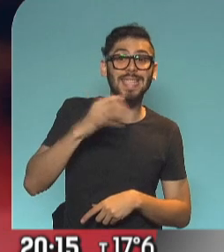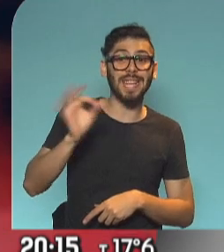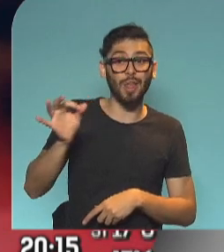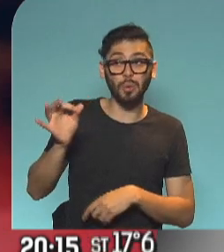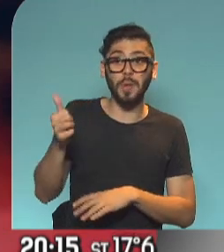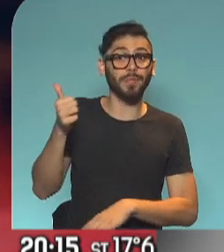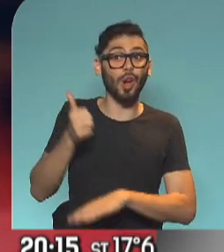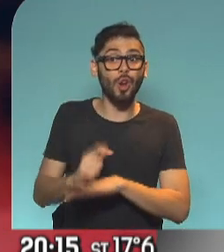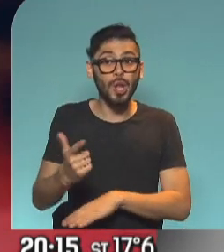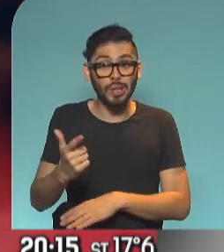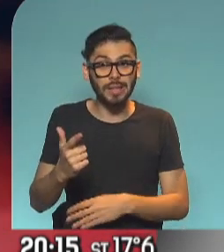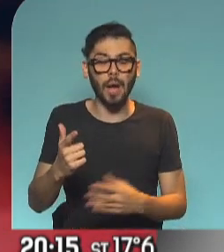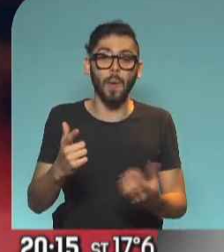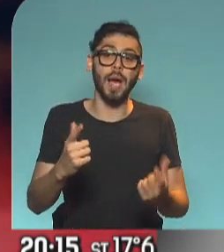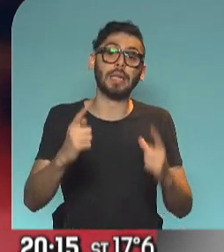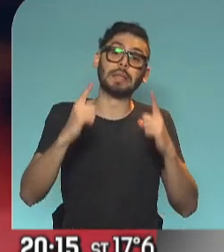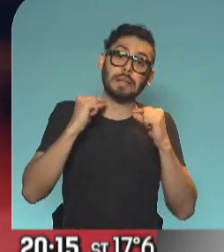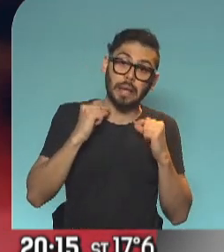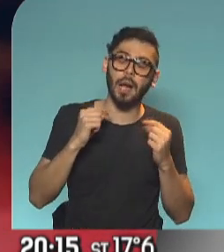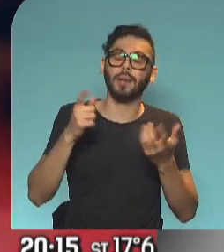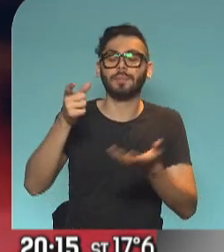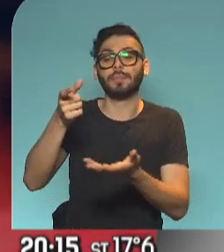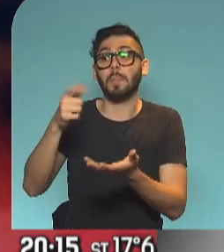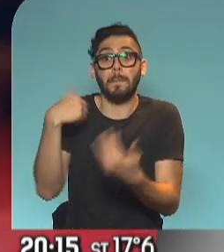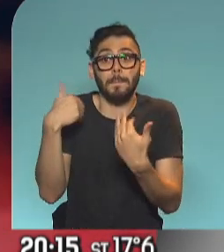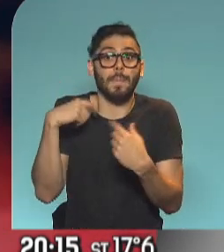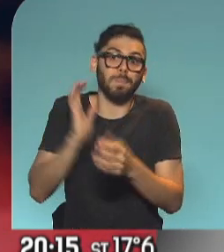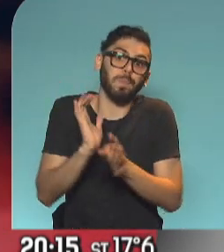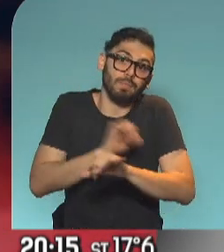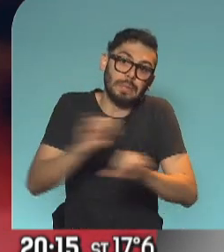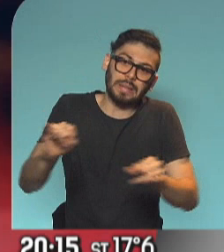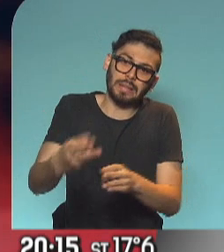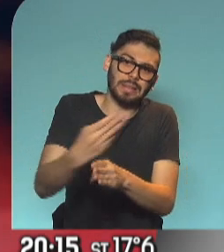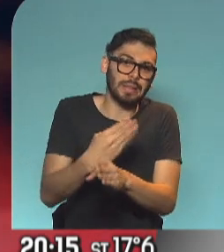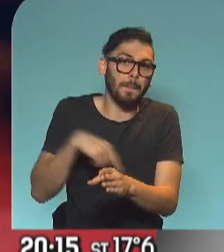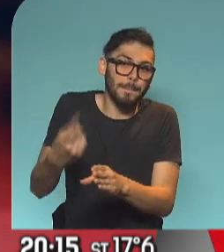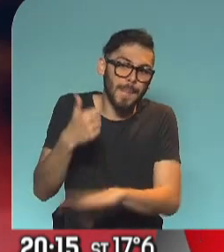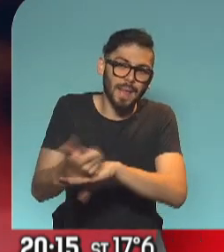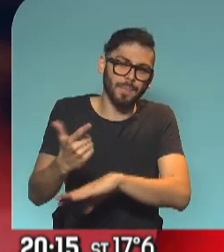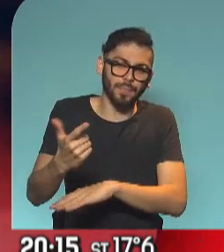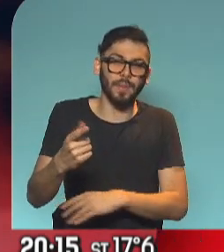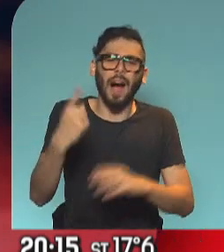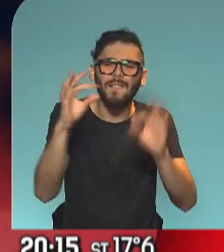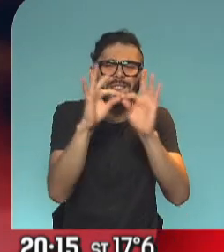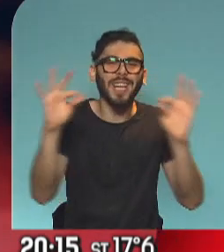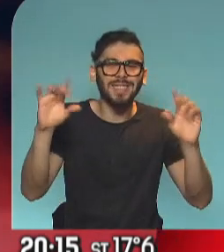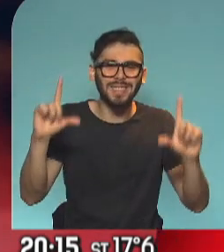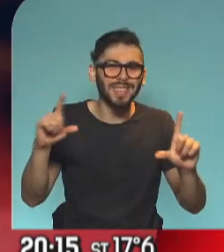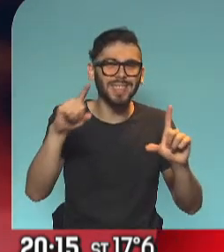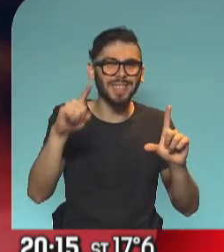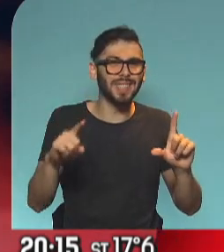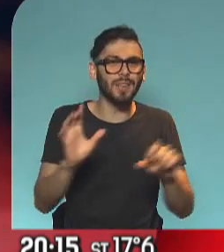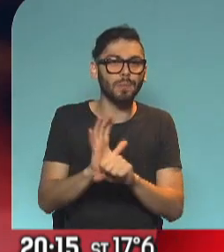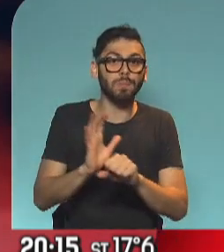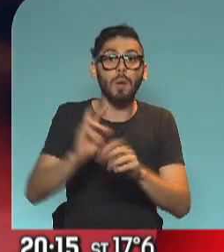lecturas que tuvo esa ausencia. Esta última frase es la que dijiste recién, ¿no? Y lo que decimos, ¿cómo se puede lograr ese acuerdo que abarque, escuchen ustedes,